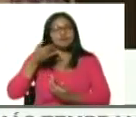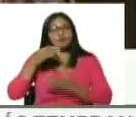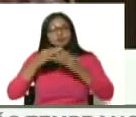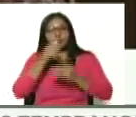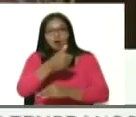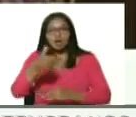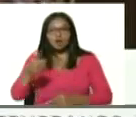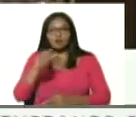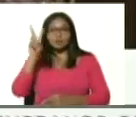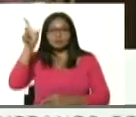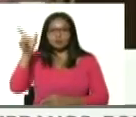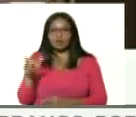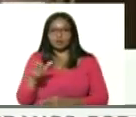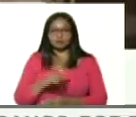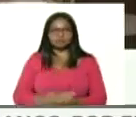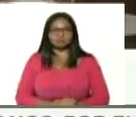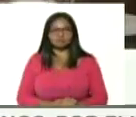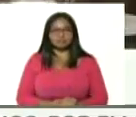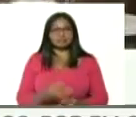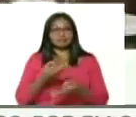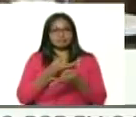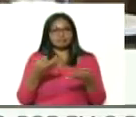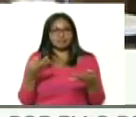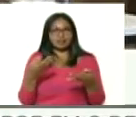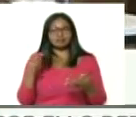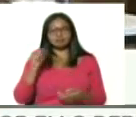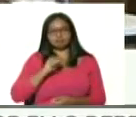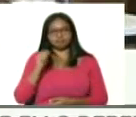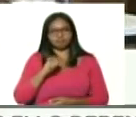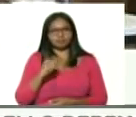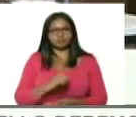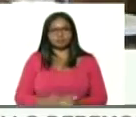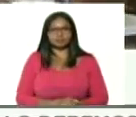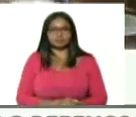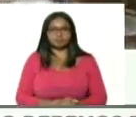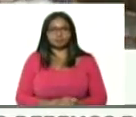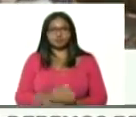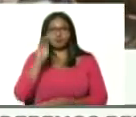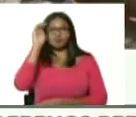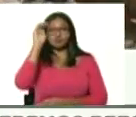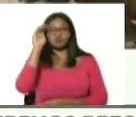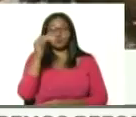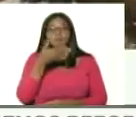y todos los venezolanos. Exactamente así va a ser. Futuro mejor.